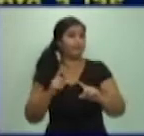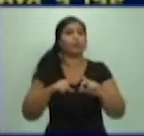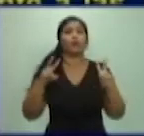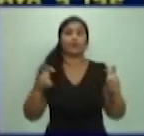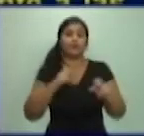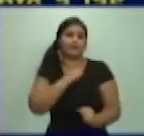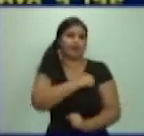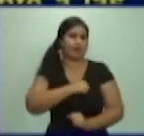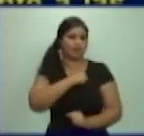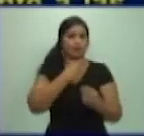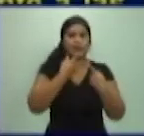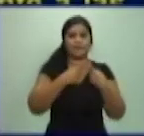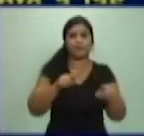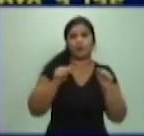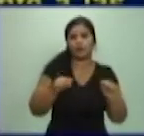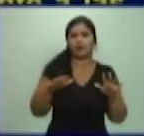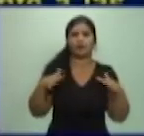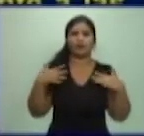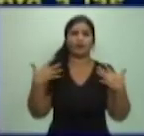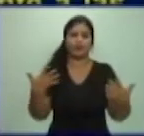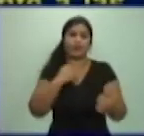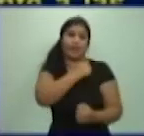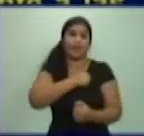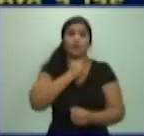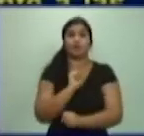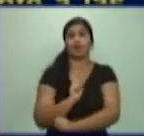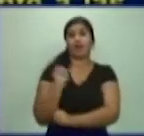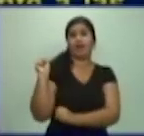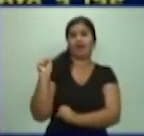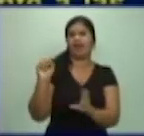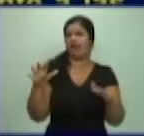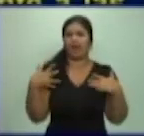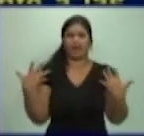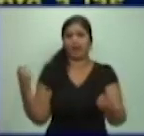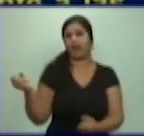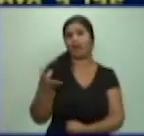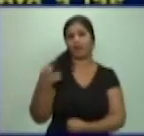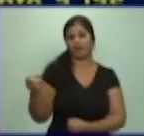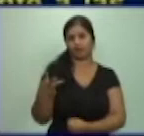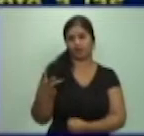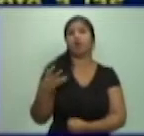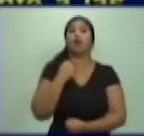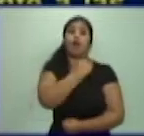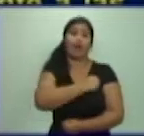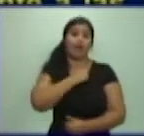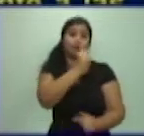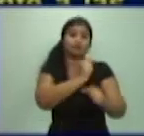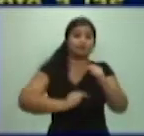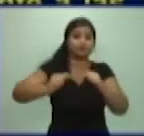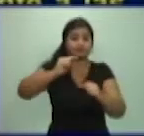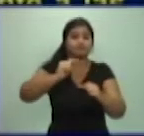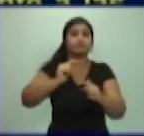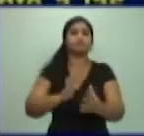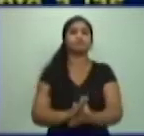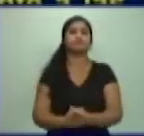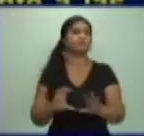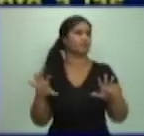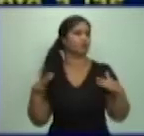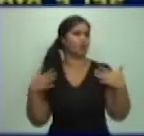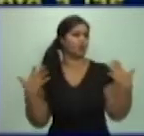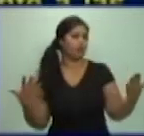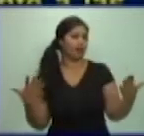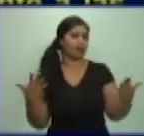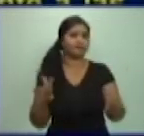las vanas apariencias. ¿Estaremos hablando de Romeo y Julieta? Yo sé que es la obra que les viene a la mente enseguida. No, ¿verdad? Frente a las